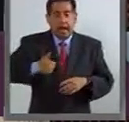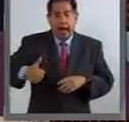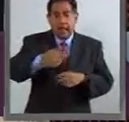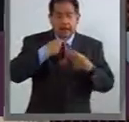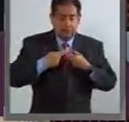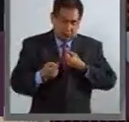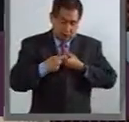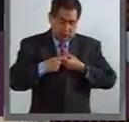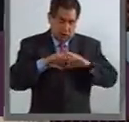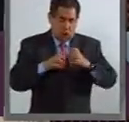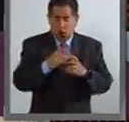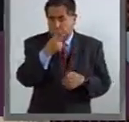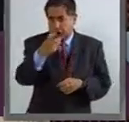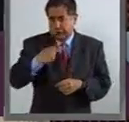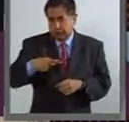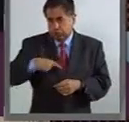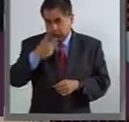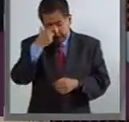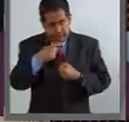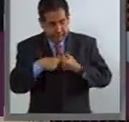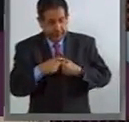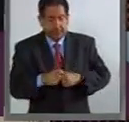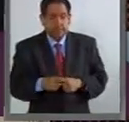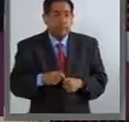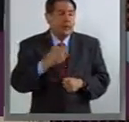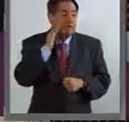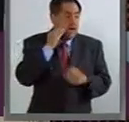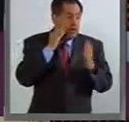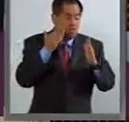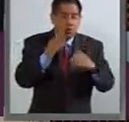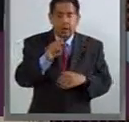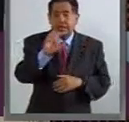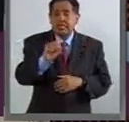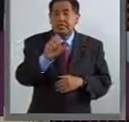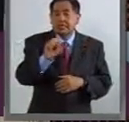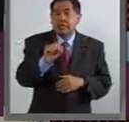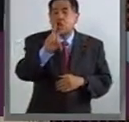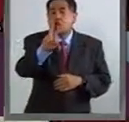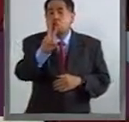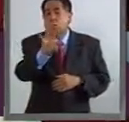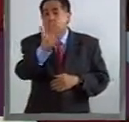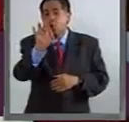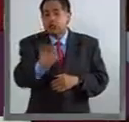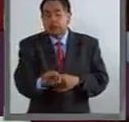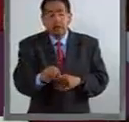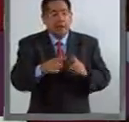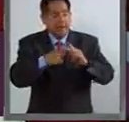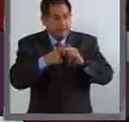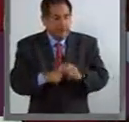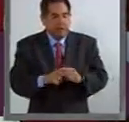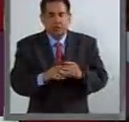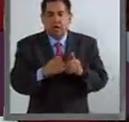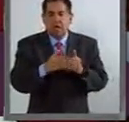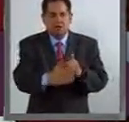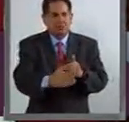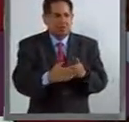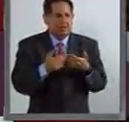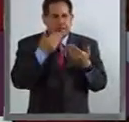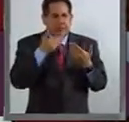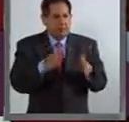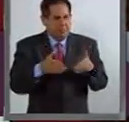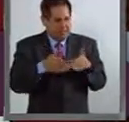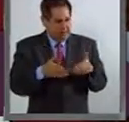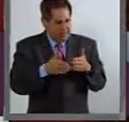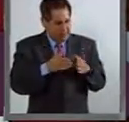perfil. Facebook representa el 62% de los inicios de sesión en redes